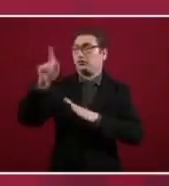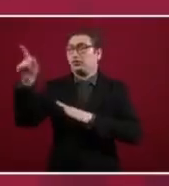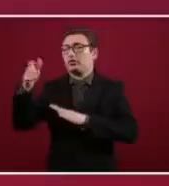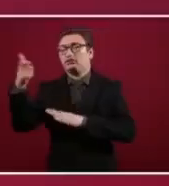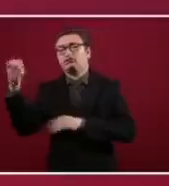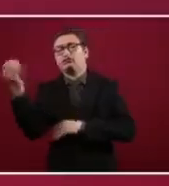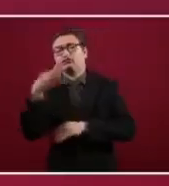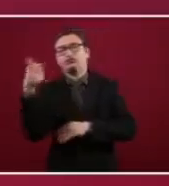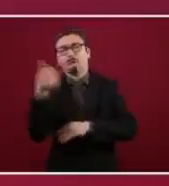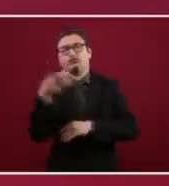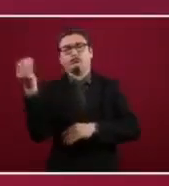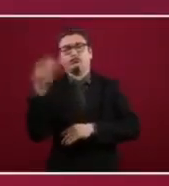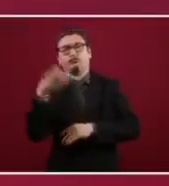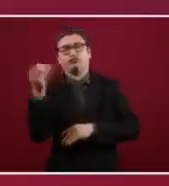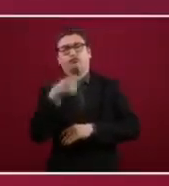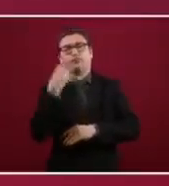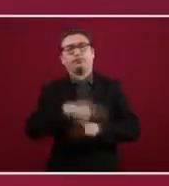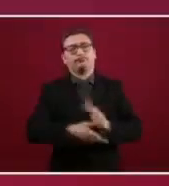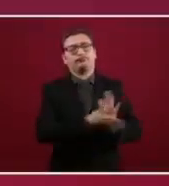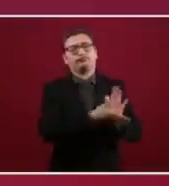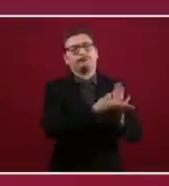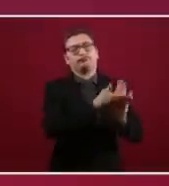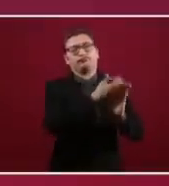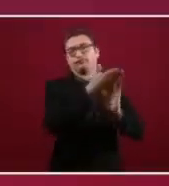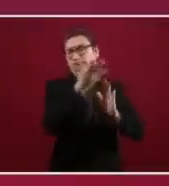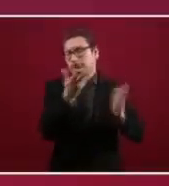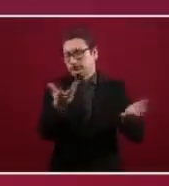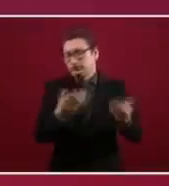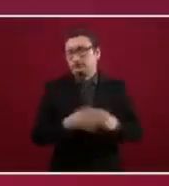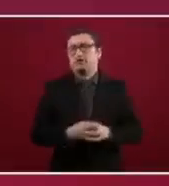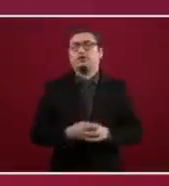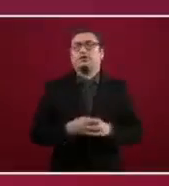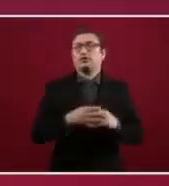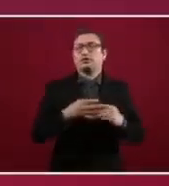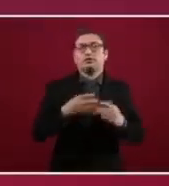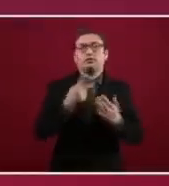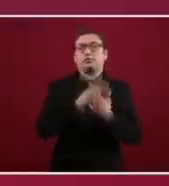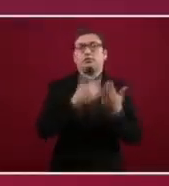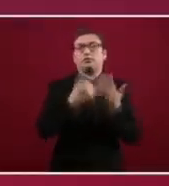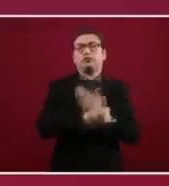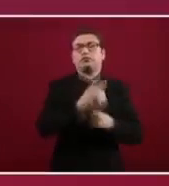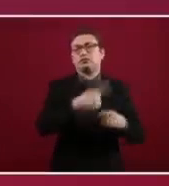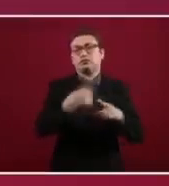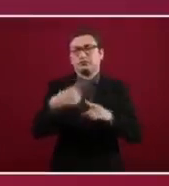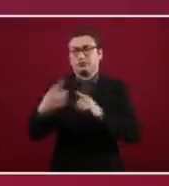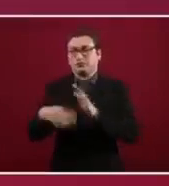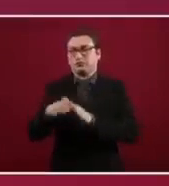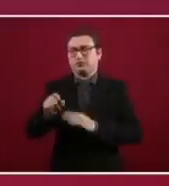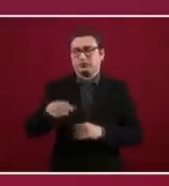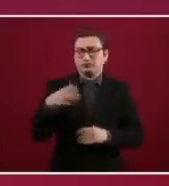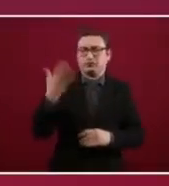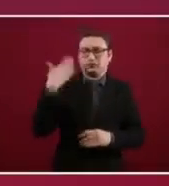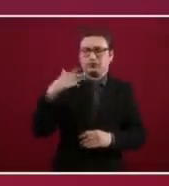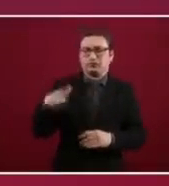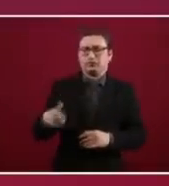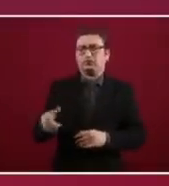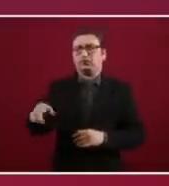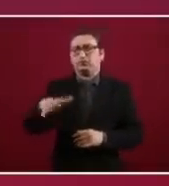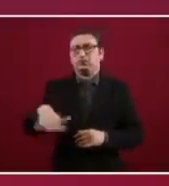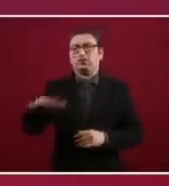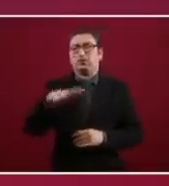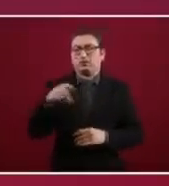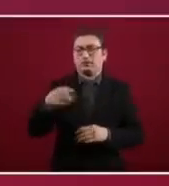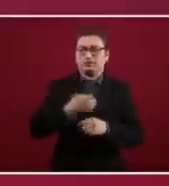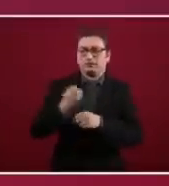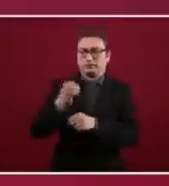a lo largo de los años han establecido distintos proyectos guanajuato como estado como uno de los estados